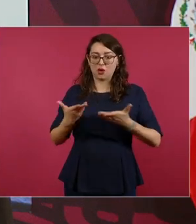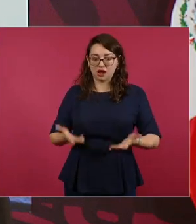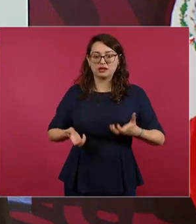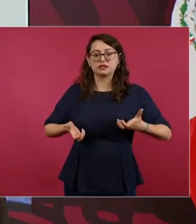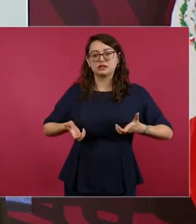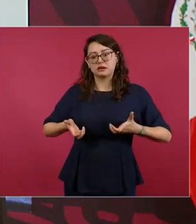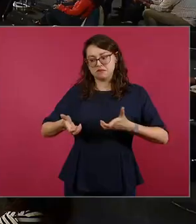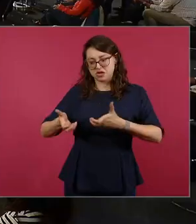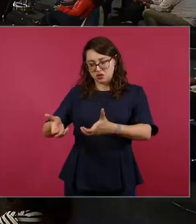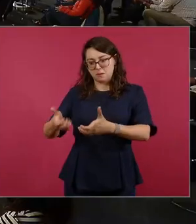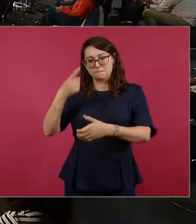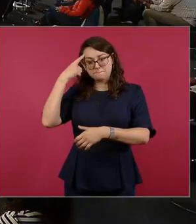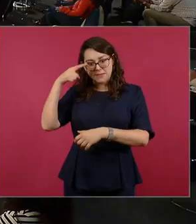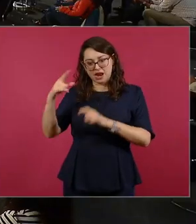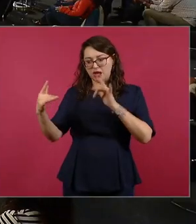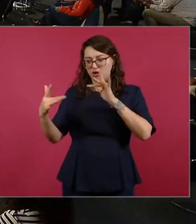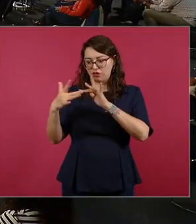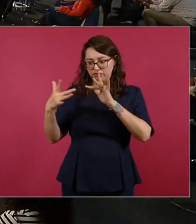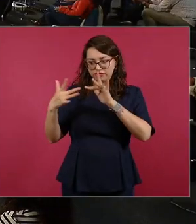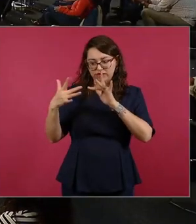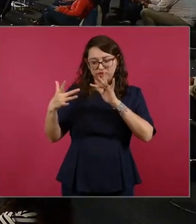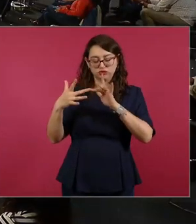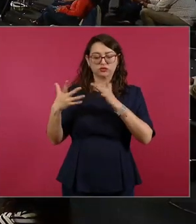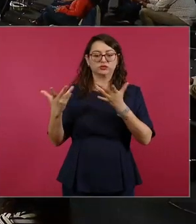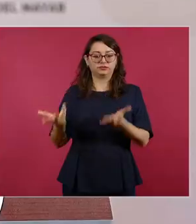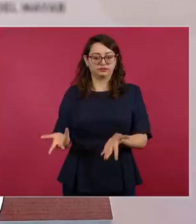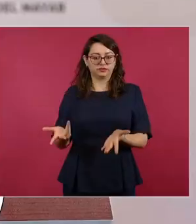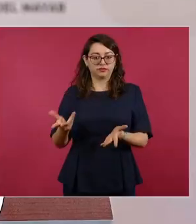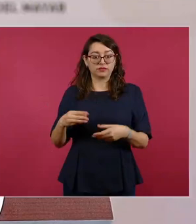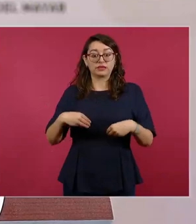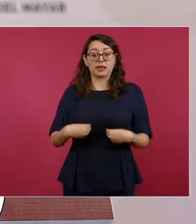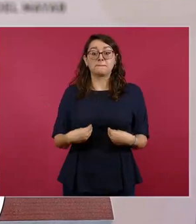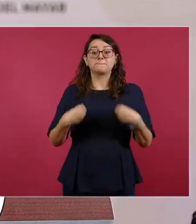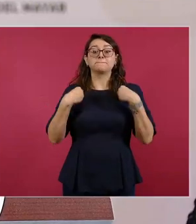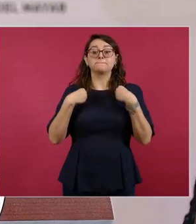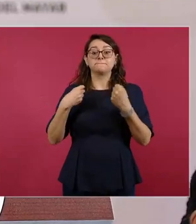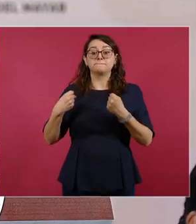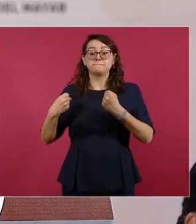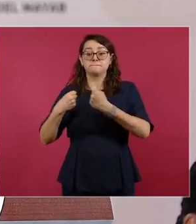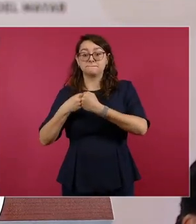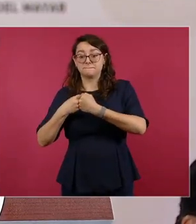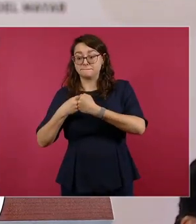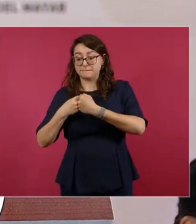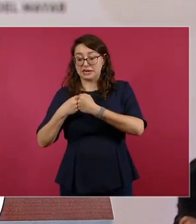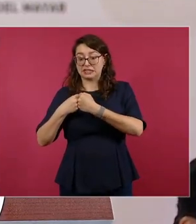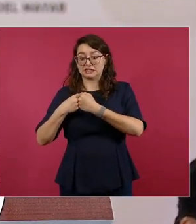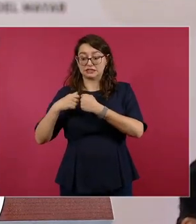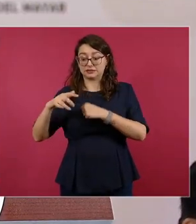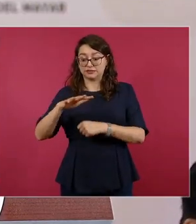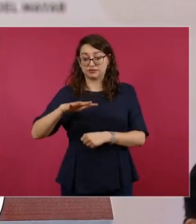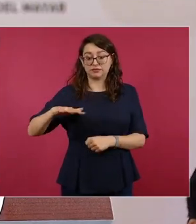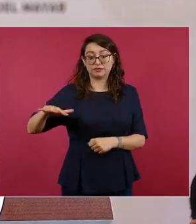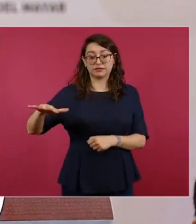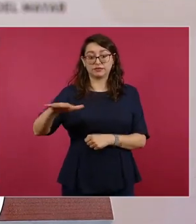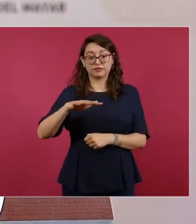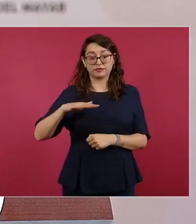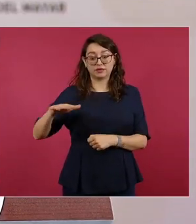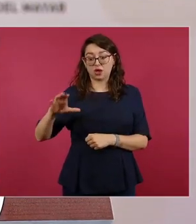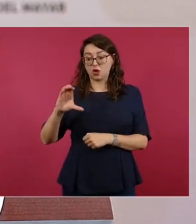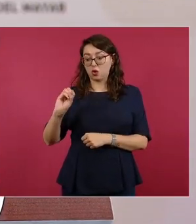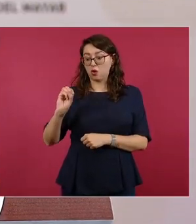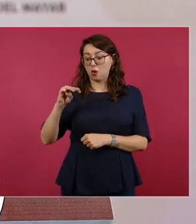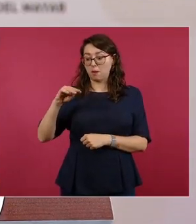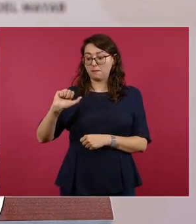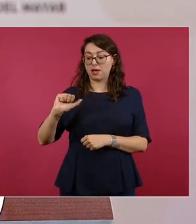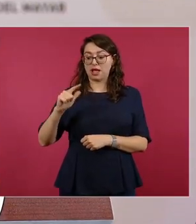ayudar mucho porque ahora los que viven en la frontera allá en frontera con Malapa